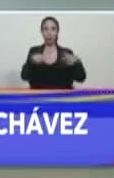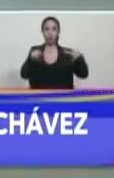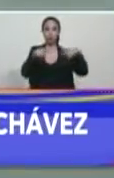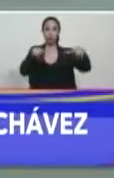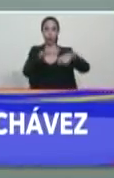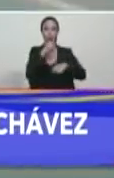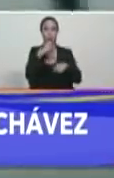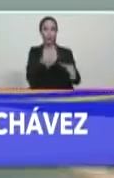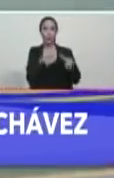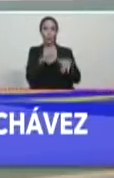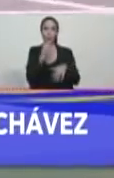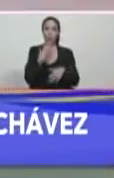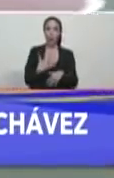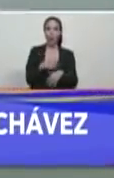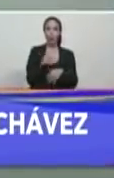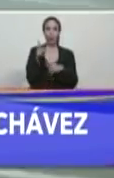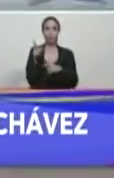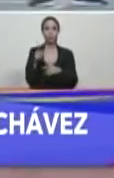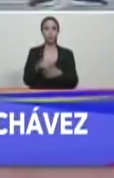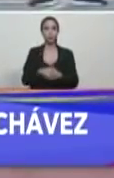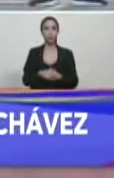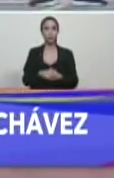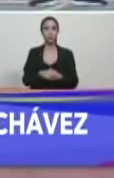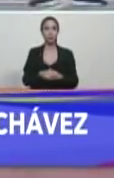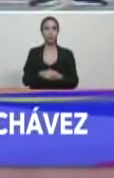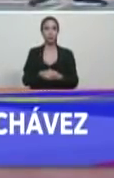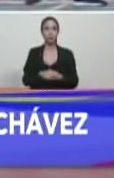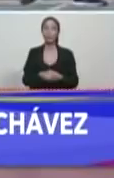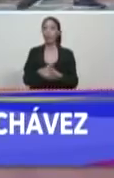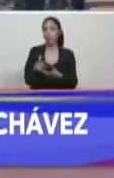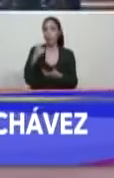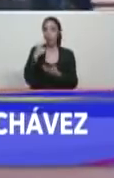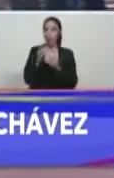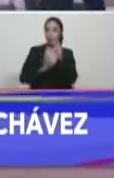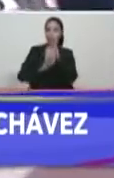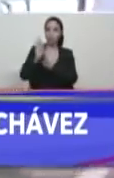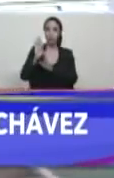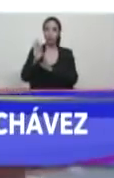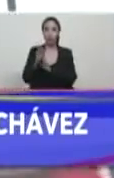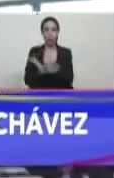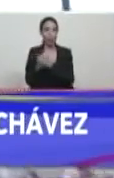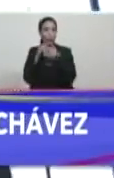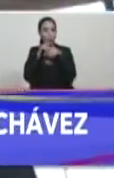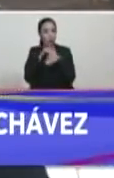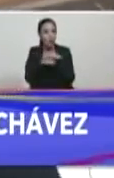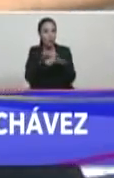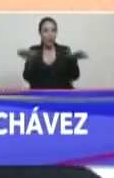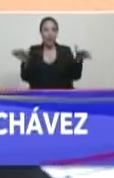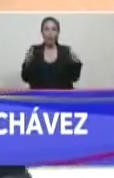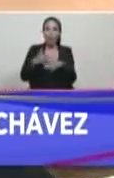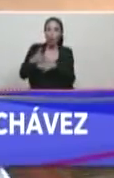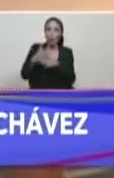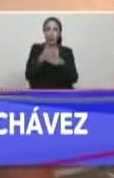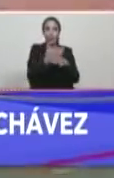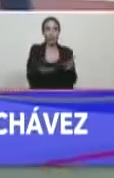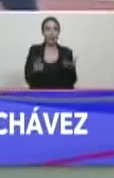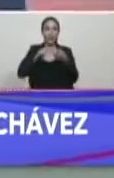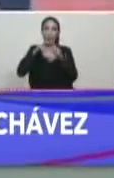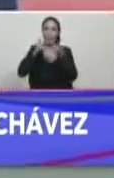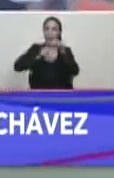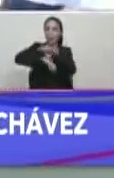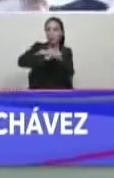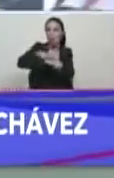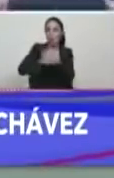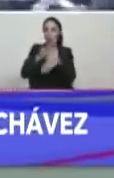nuestra revolución ha construido para fortalecer el sano esparcimiento, para fortalecer la paz, para fortalecer